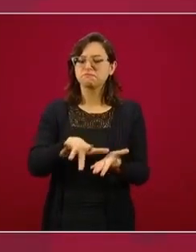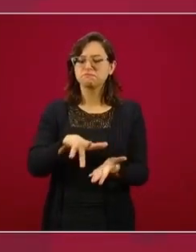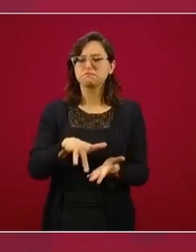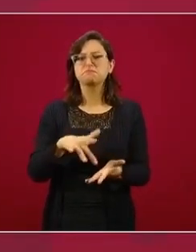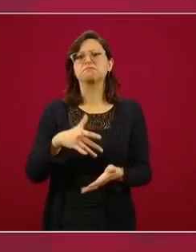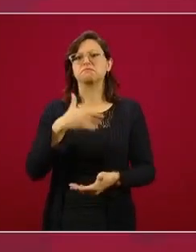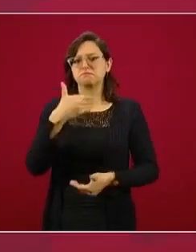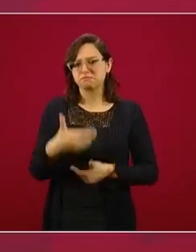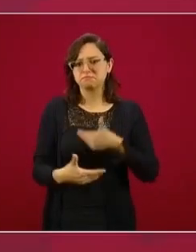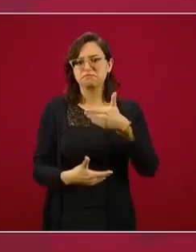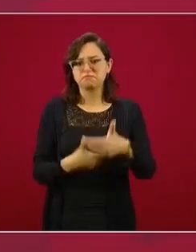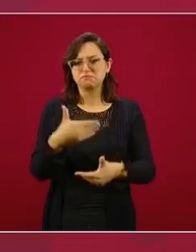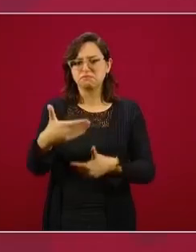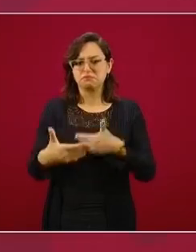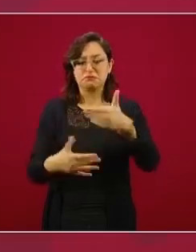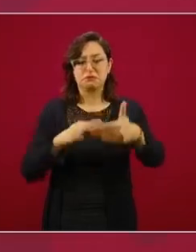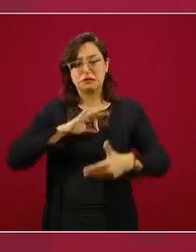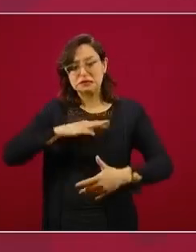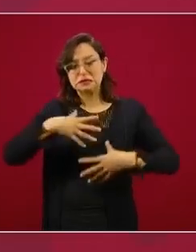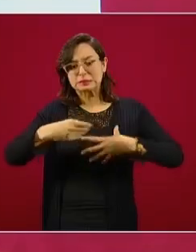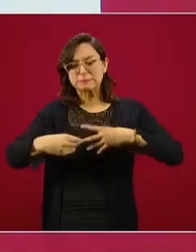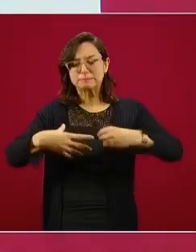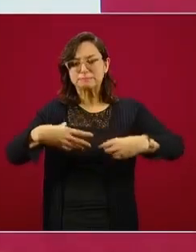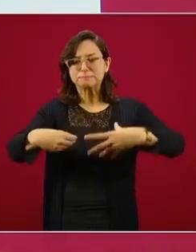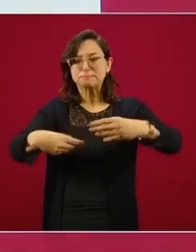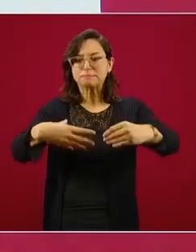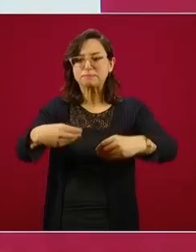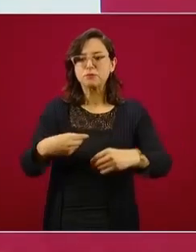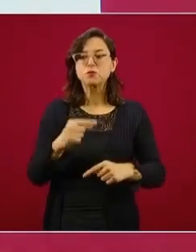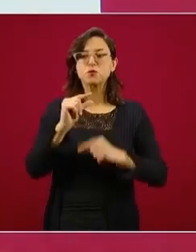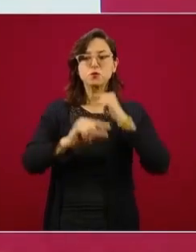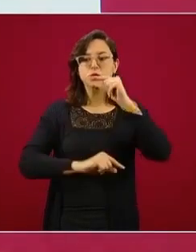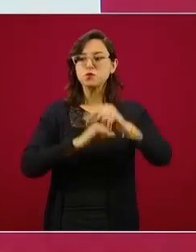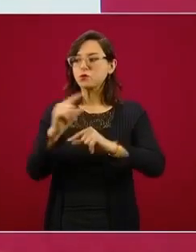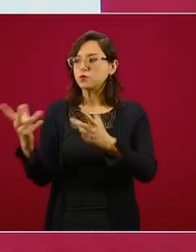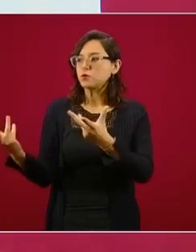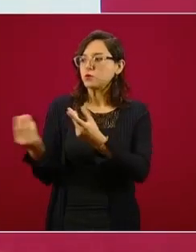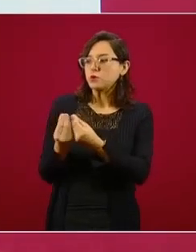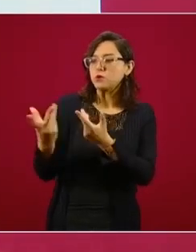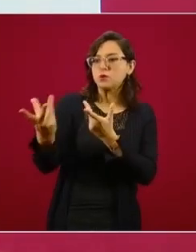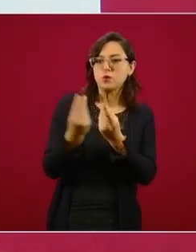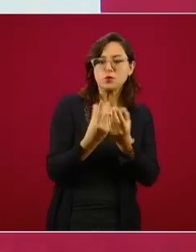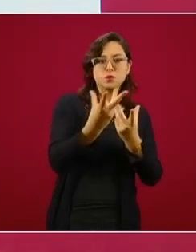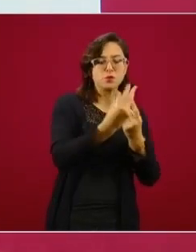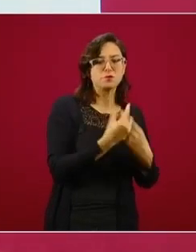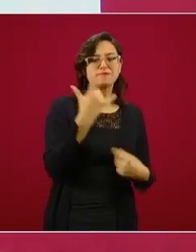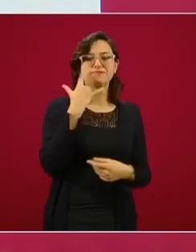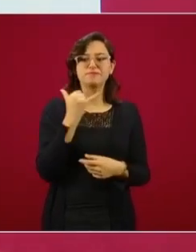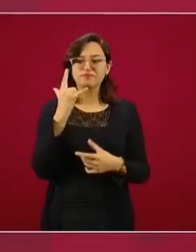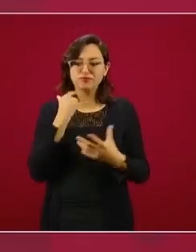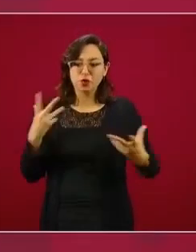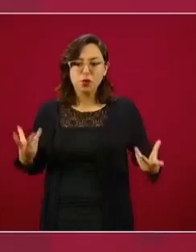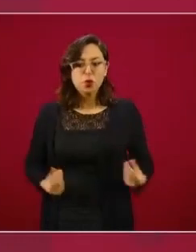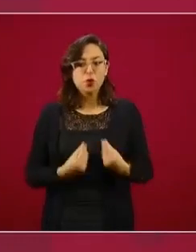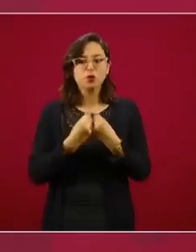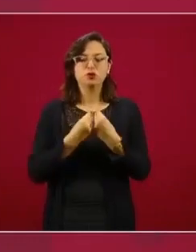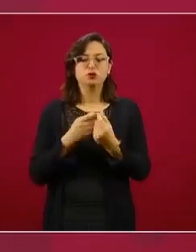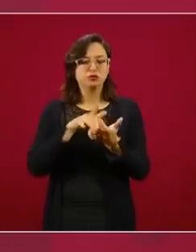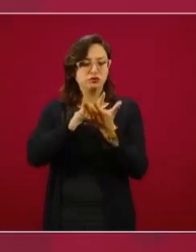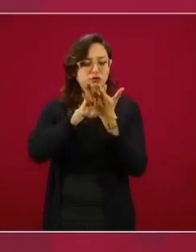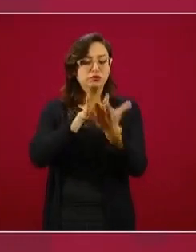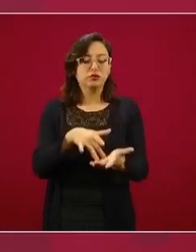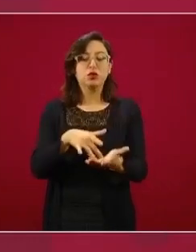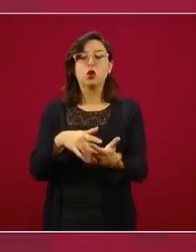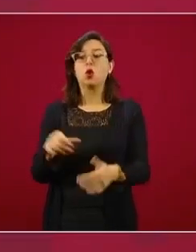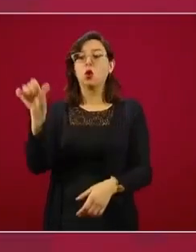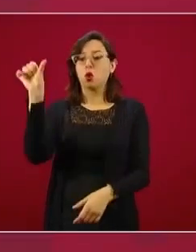parte activa de la epidemia, el ir sumando esfuerzos. Hoy tenemos una más, es la firma de un convenio